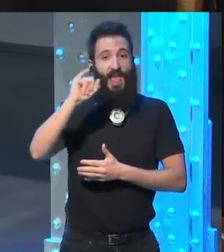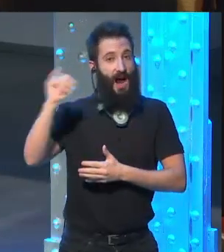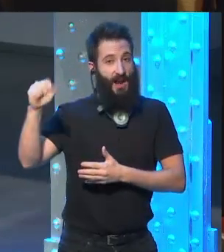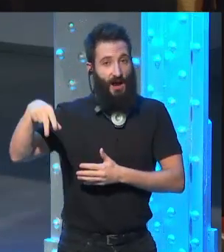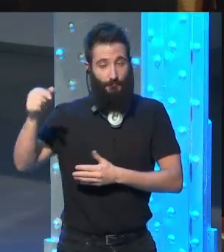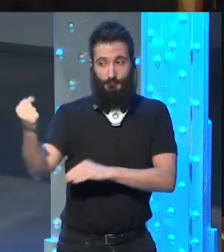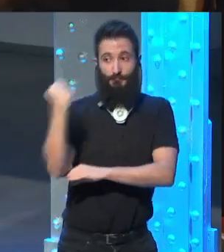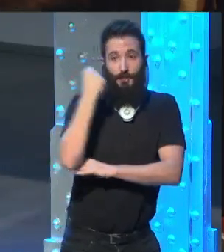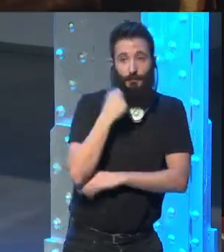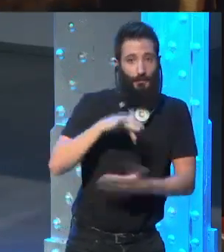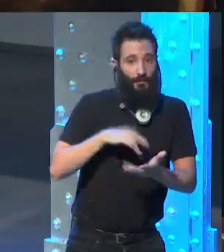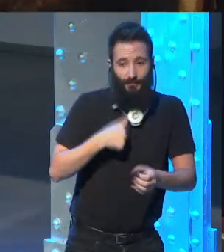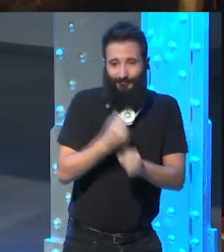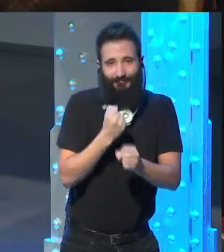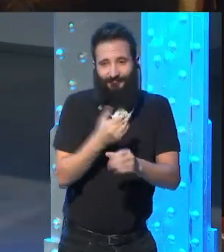ahí estaba.